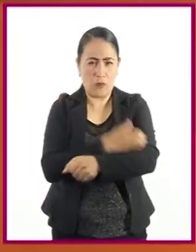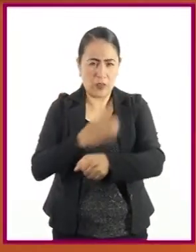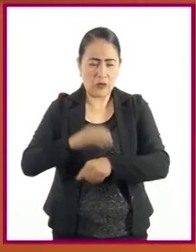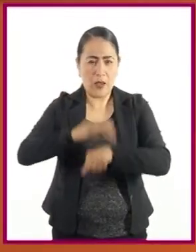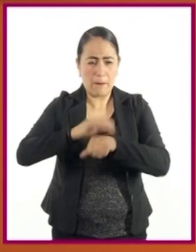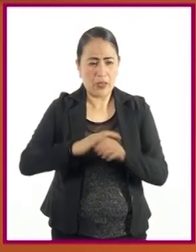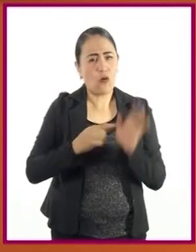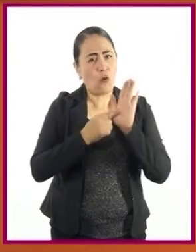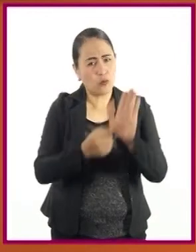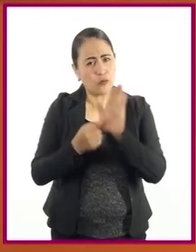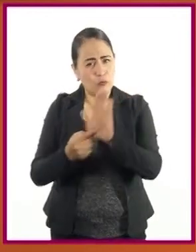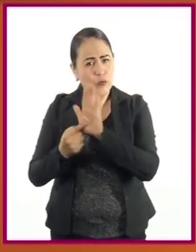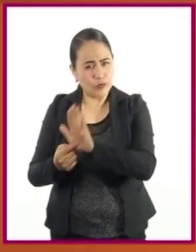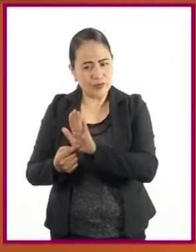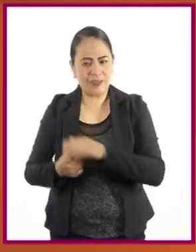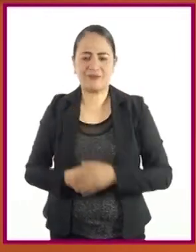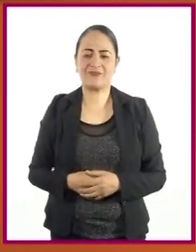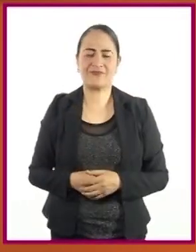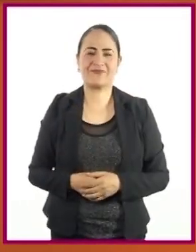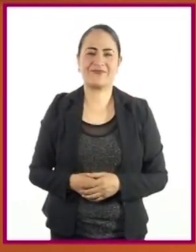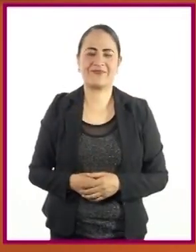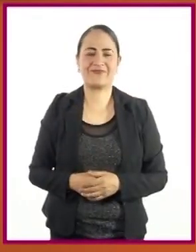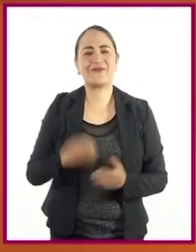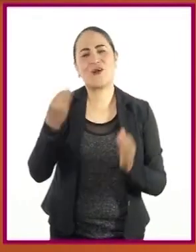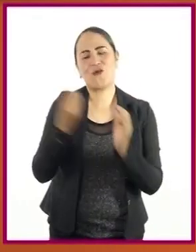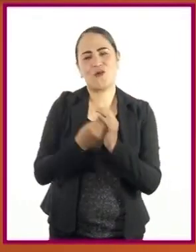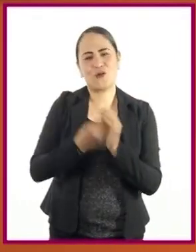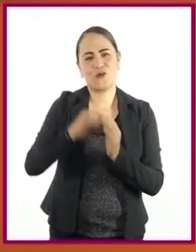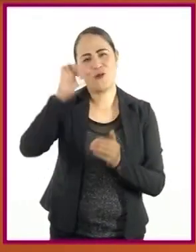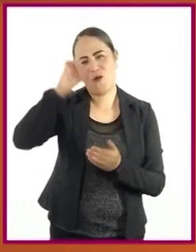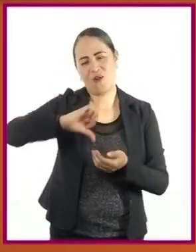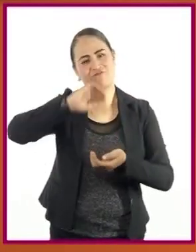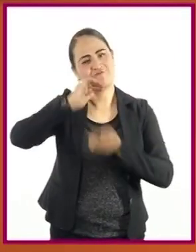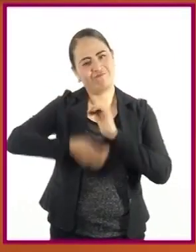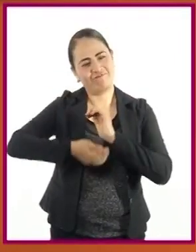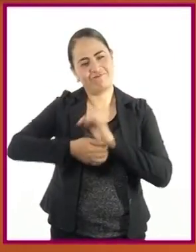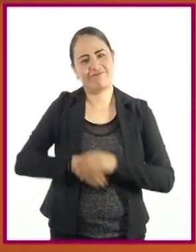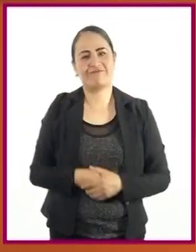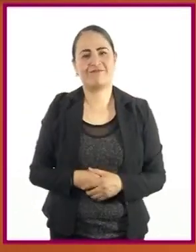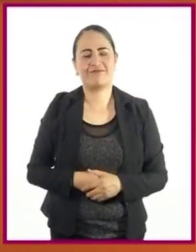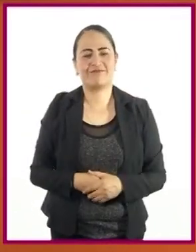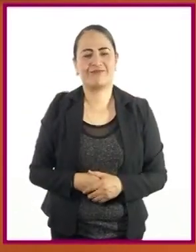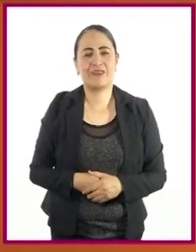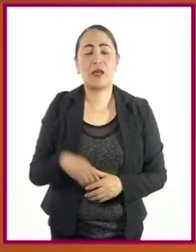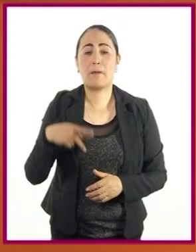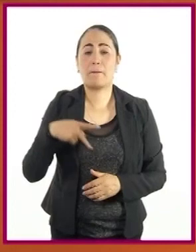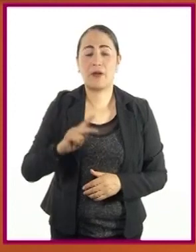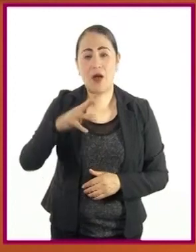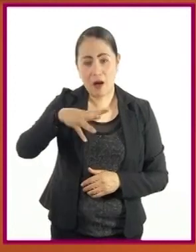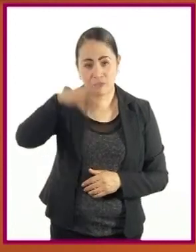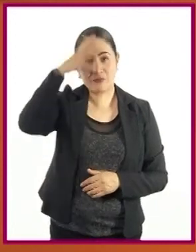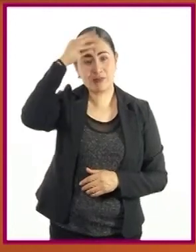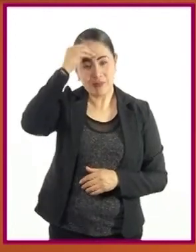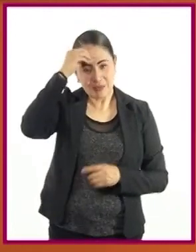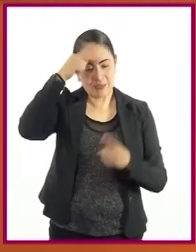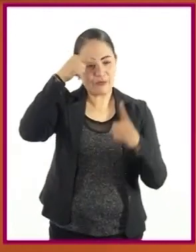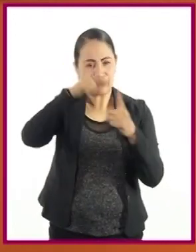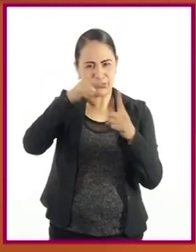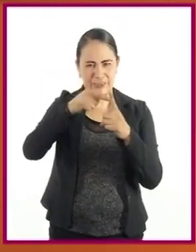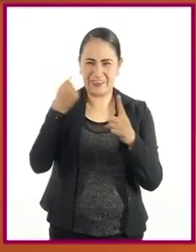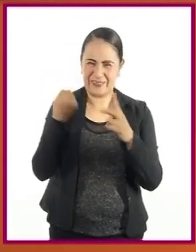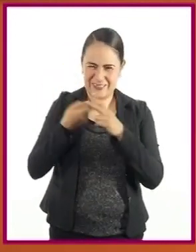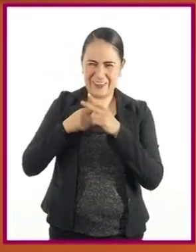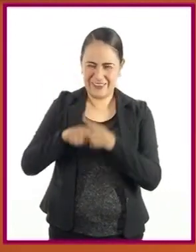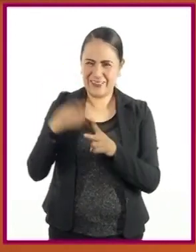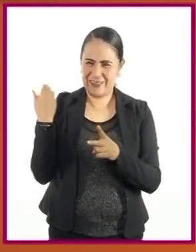amigos. Bueno, pues llegamos al final de esta sesión. Solo mencionarles que el aprendizaje esperado que nos propusimos